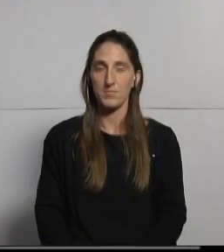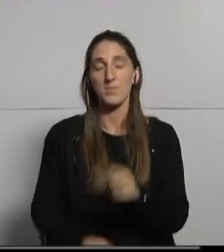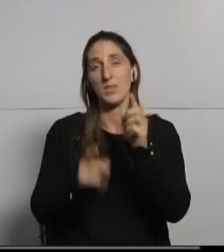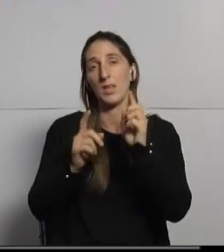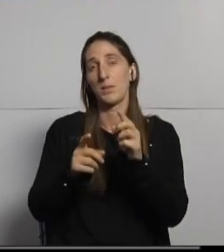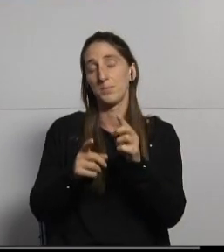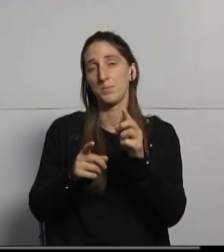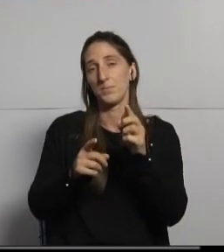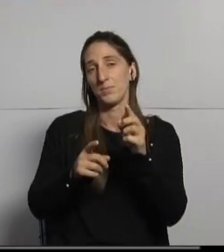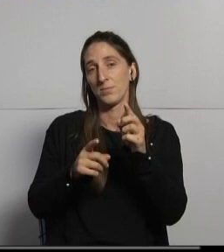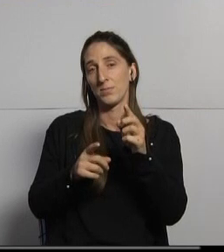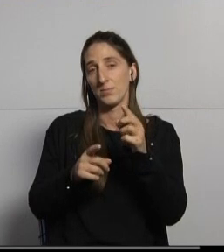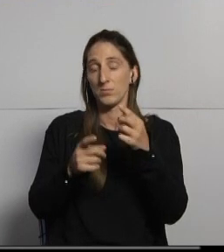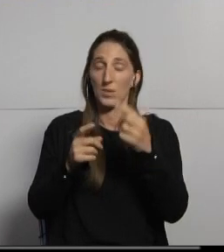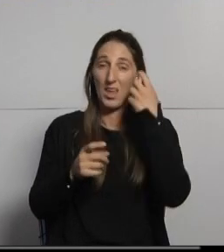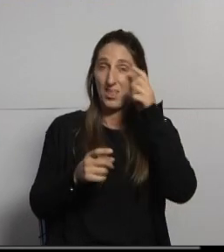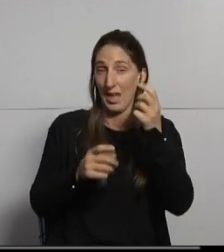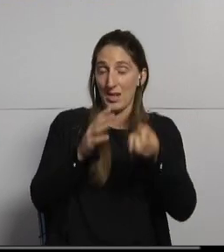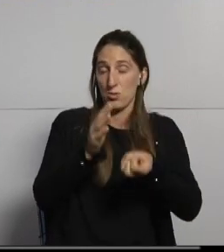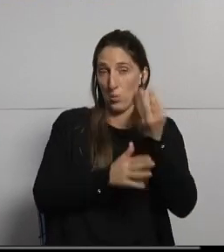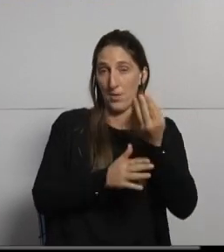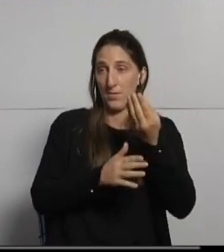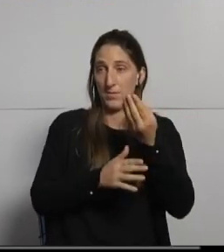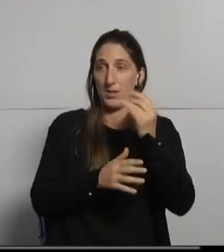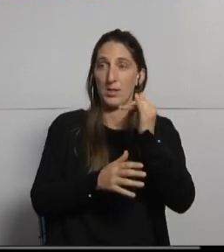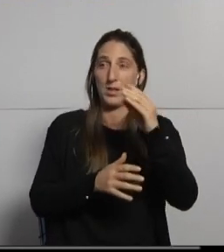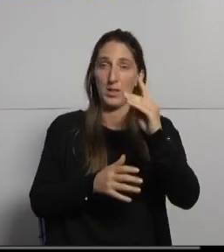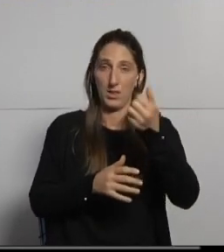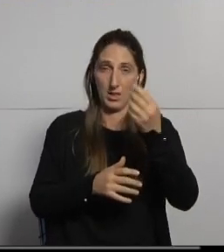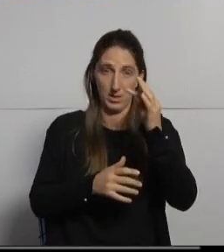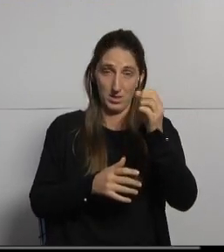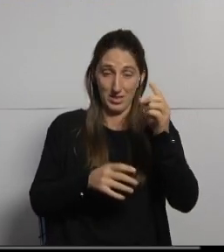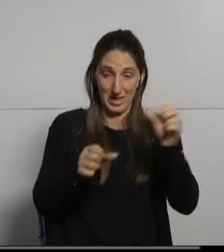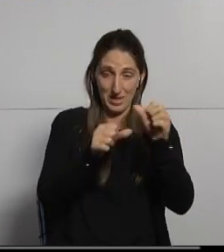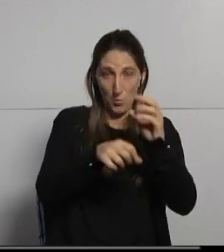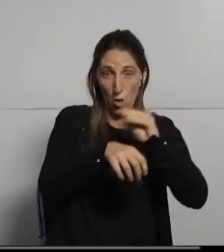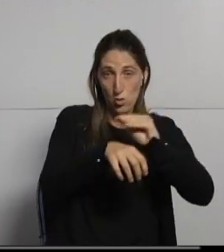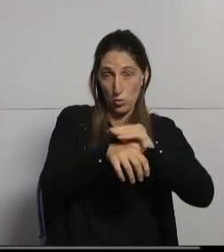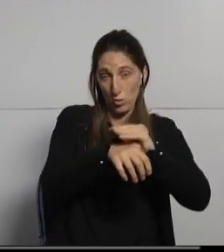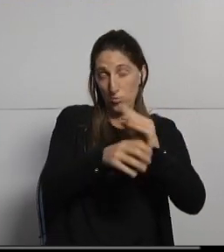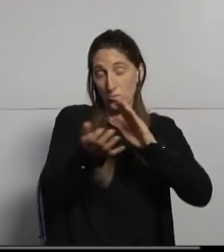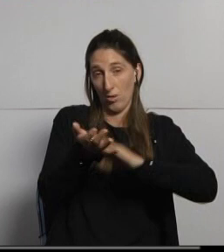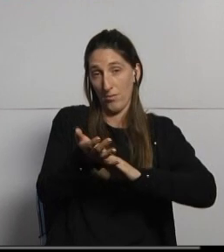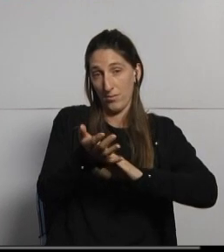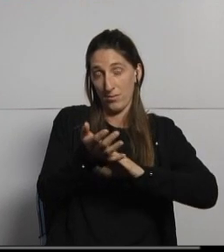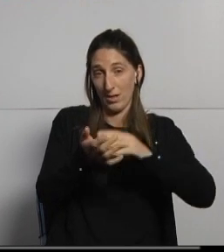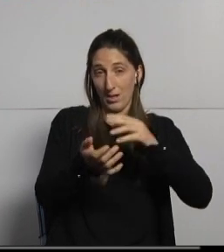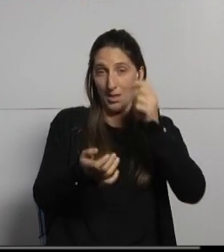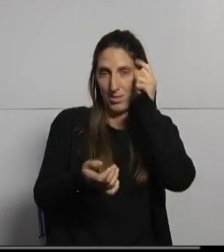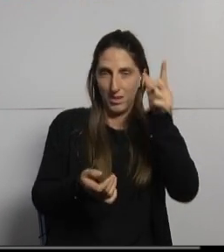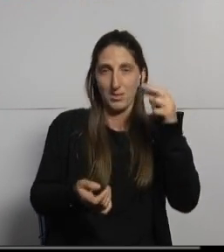También dentro de una iniciativa que tenemos relativamente nueva en IDATA, que se llama IDATA Academy, donde damos cursos relacionados a inteligencia